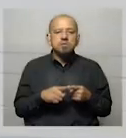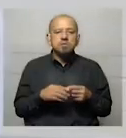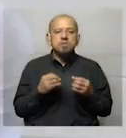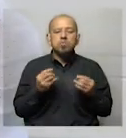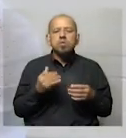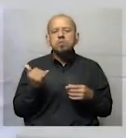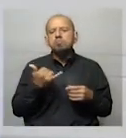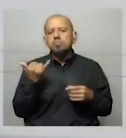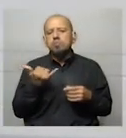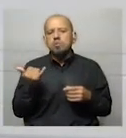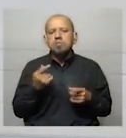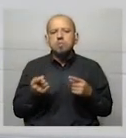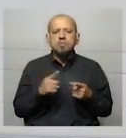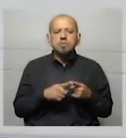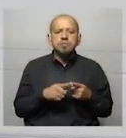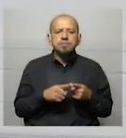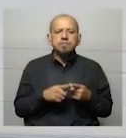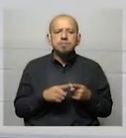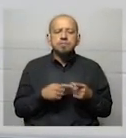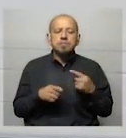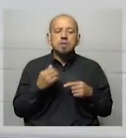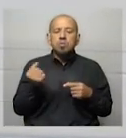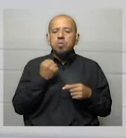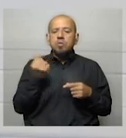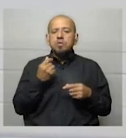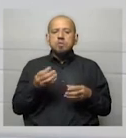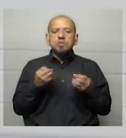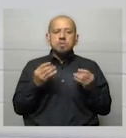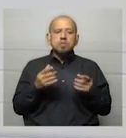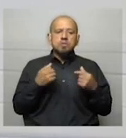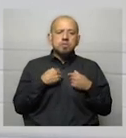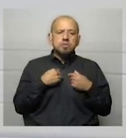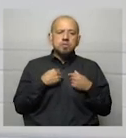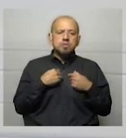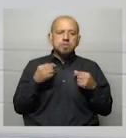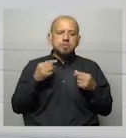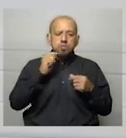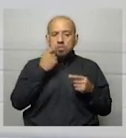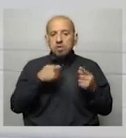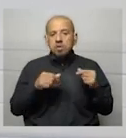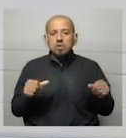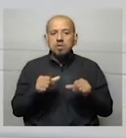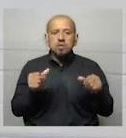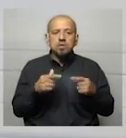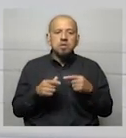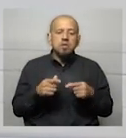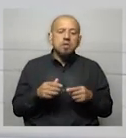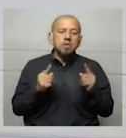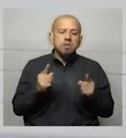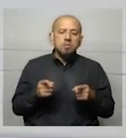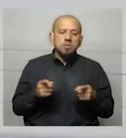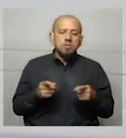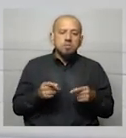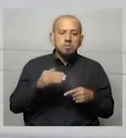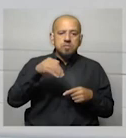tanto tiempo? Buena pregunta. Fundamentalmente es porque nos encanta hacerlo, ¿no? O me encanta hacerlo, y además, bueno, con Macarena,